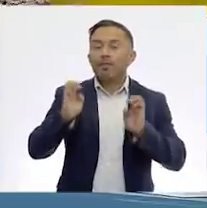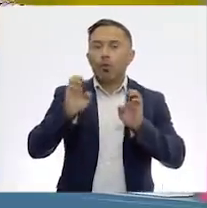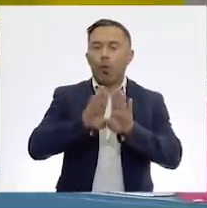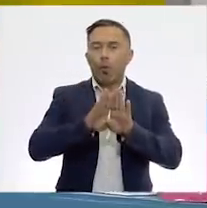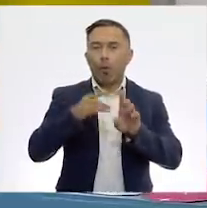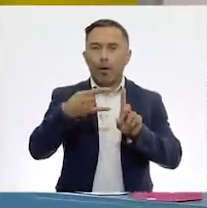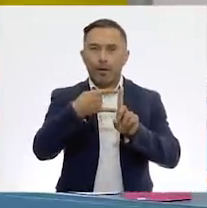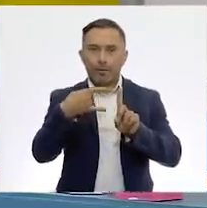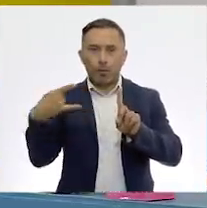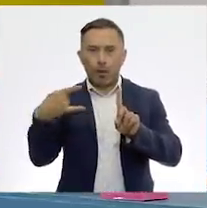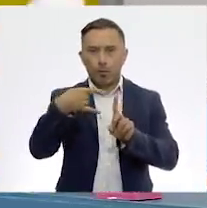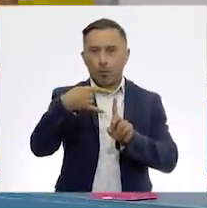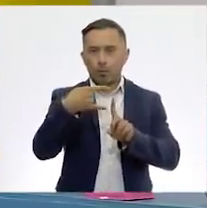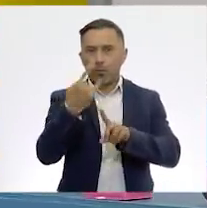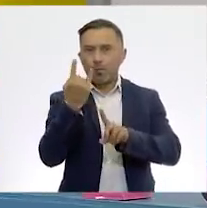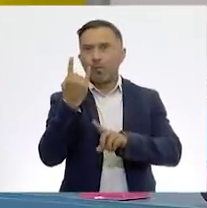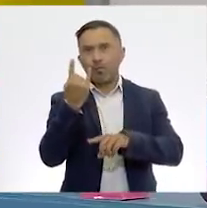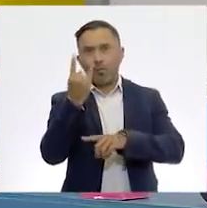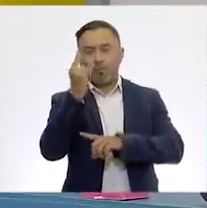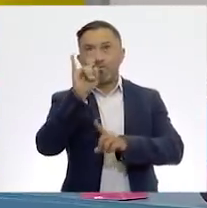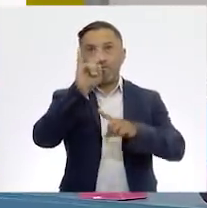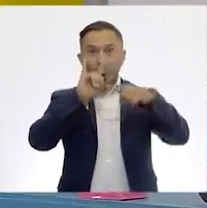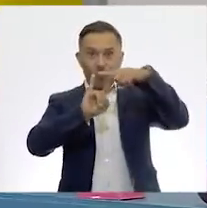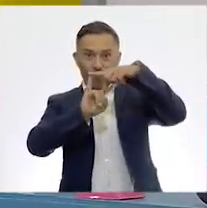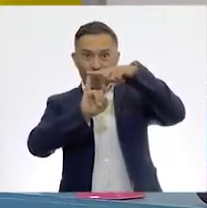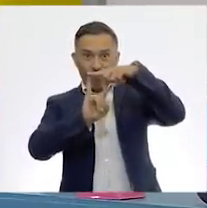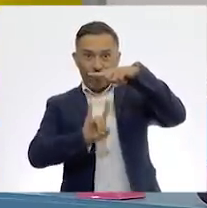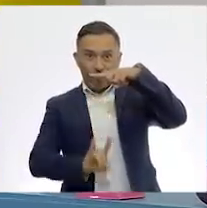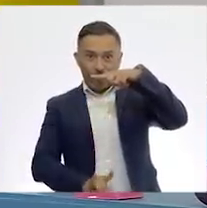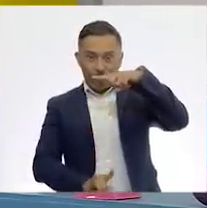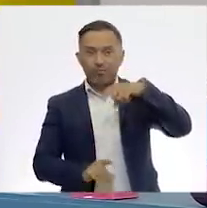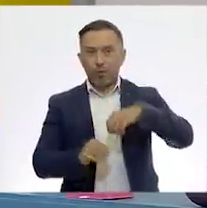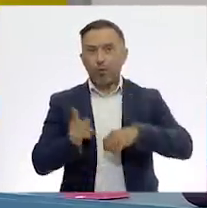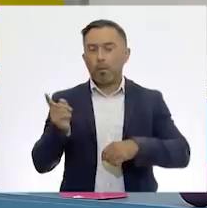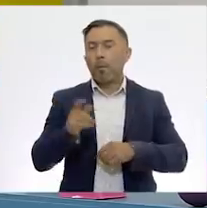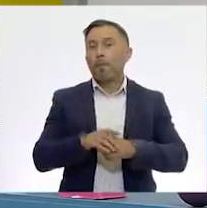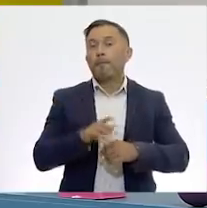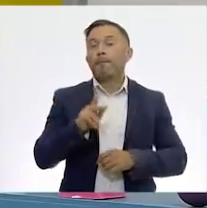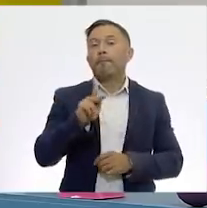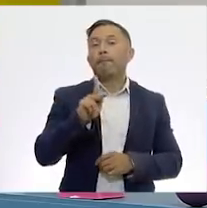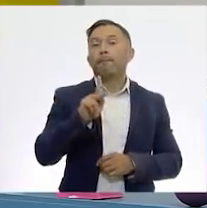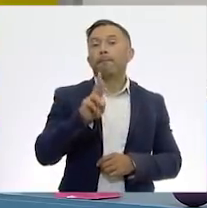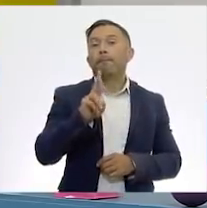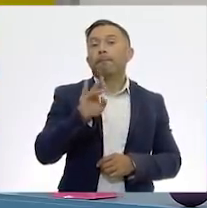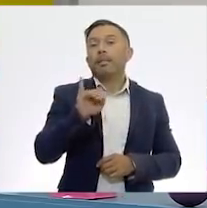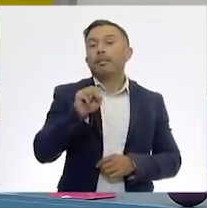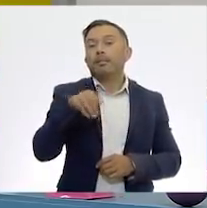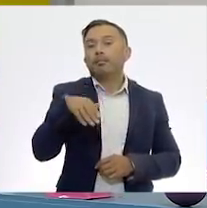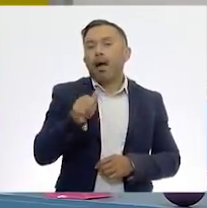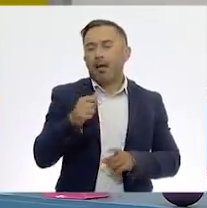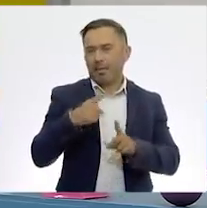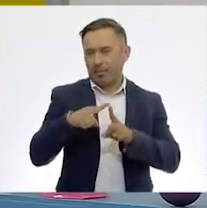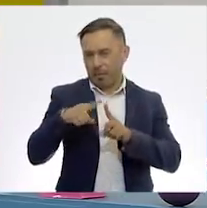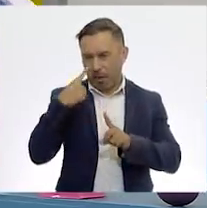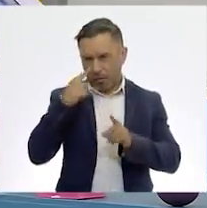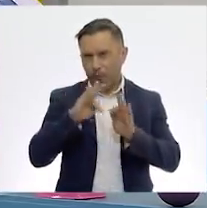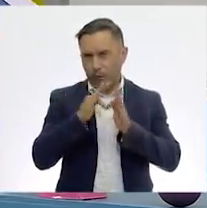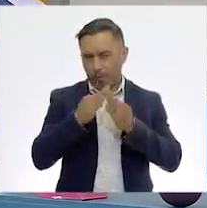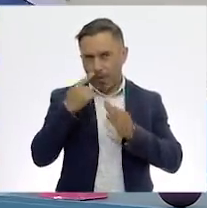Un edificio se puede asemejar a un cuerpo como un prisma, ¿no? Vamos a ver algunas imágenes para